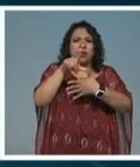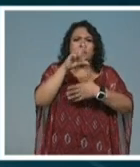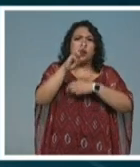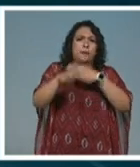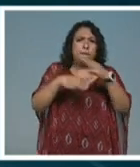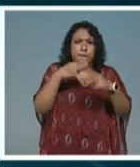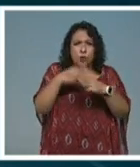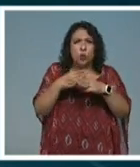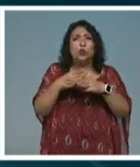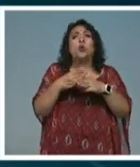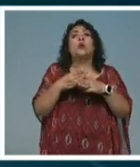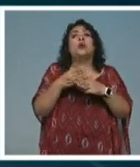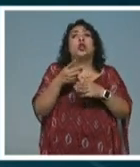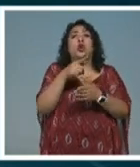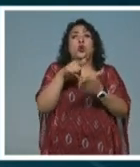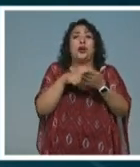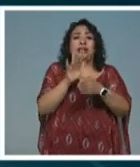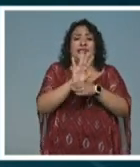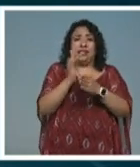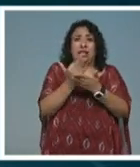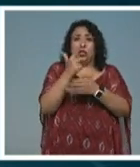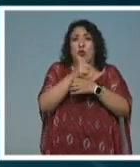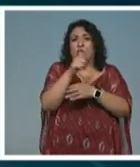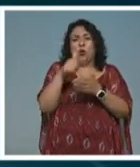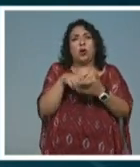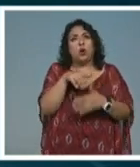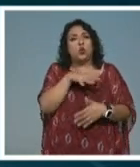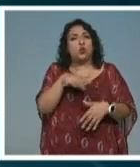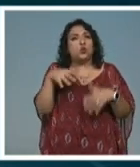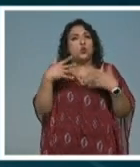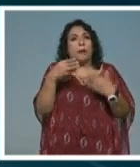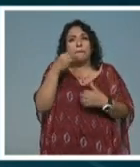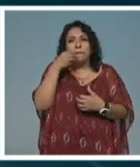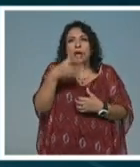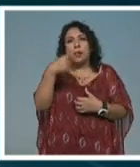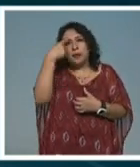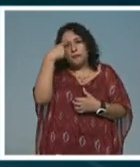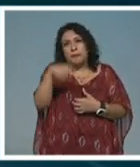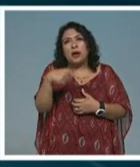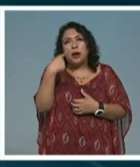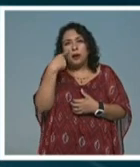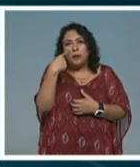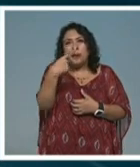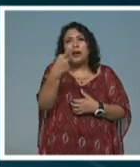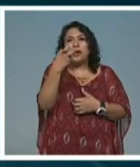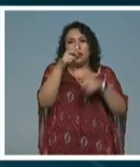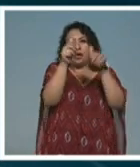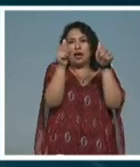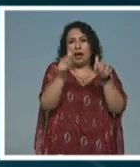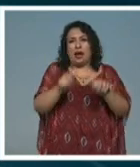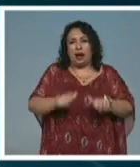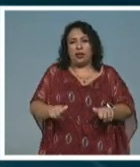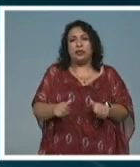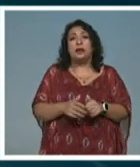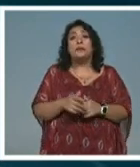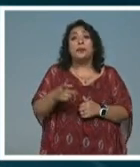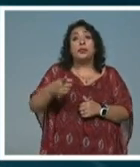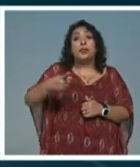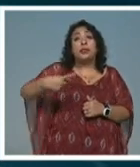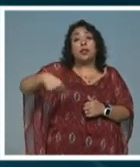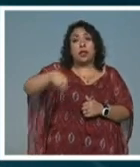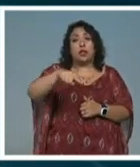mundo. Cineteca Nacional es un espacio increíble para apreciar este arte, y